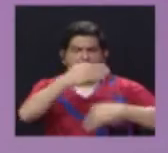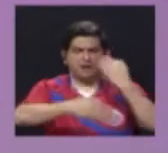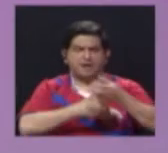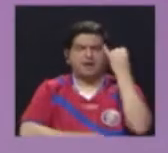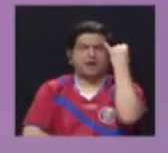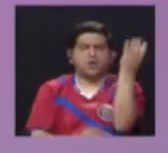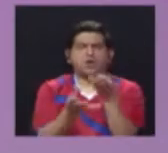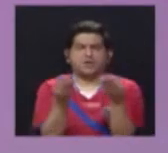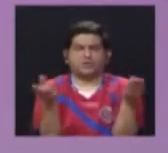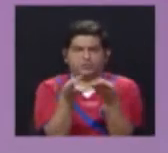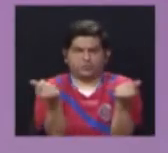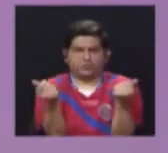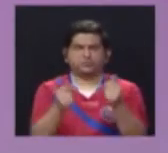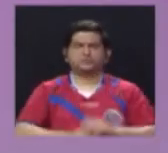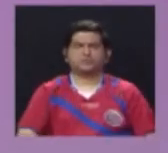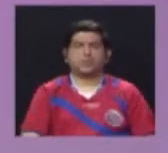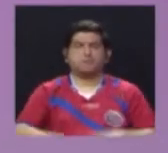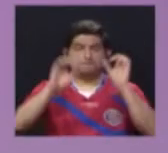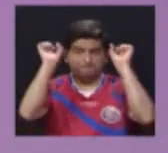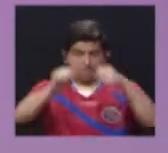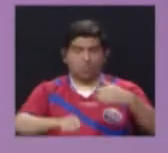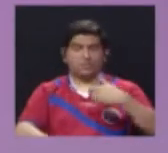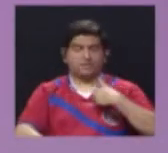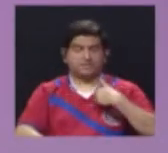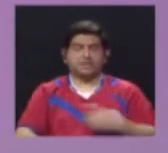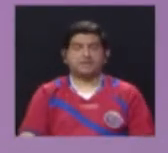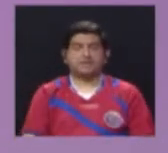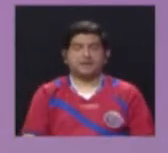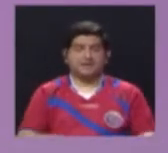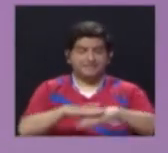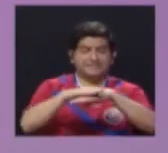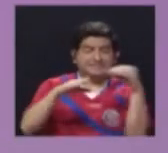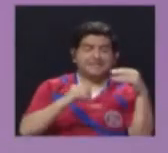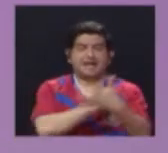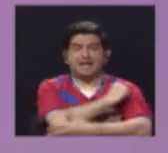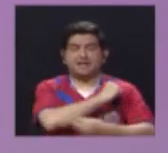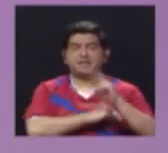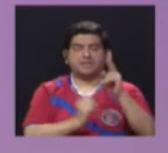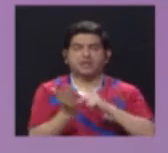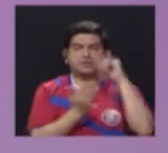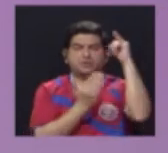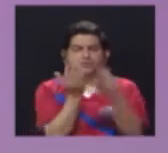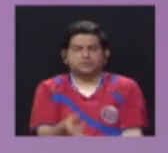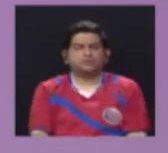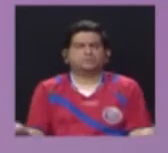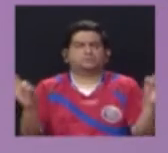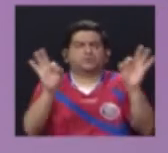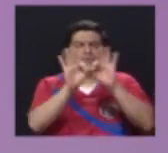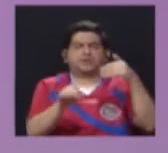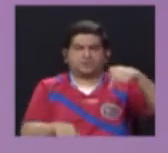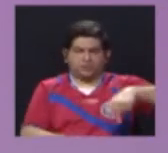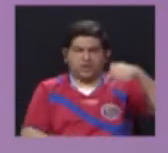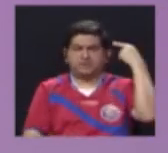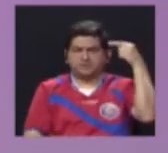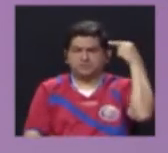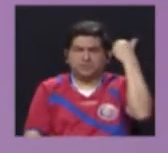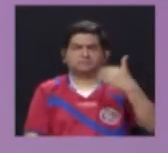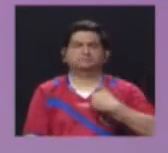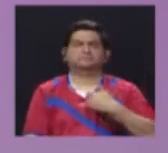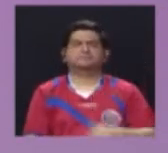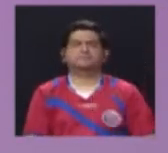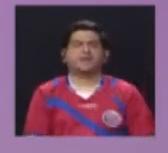ideas productivas para poder salir de la pobreza son dos de los proyectos estratégicos de esta administración